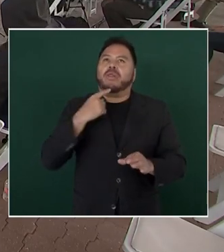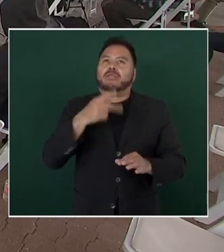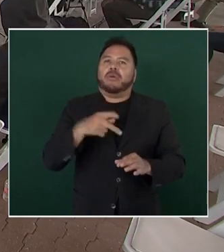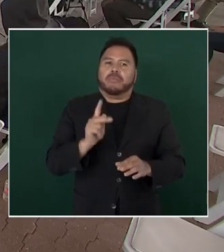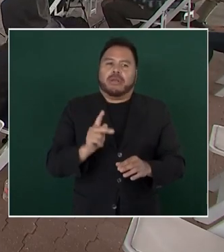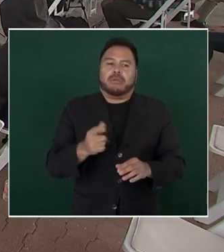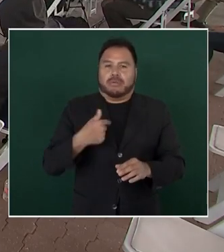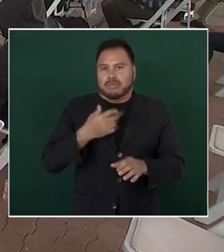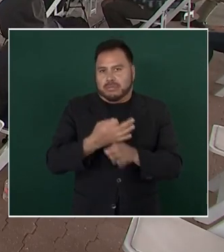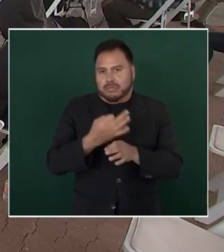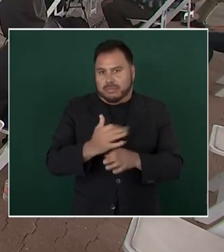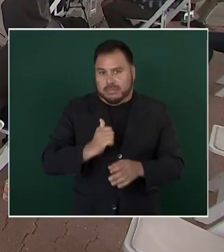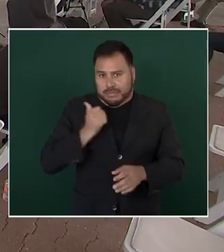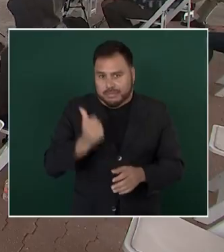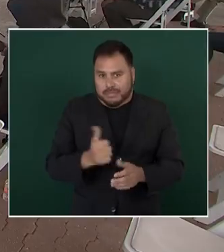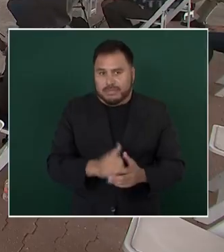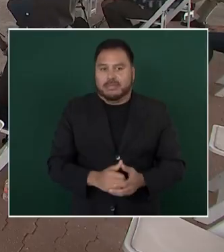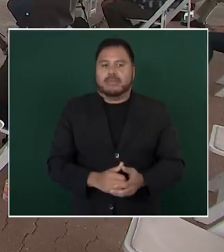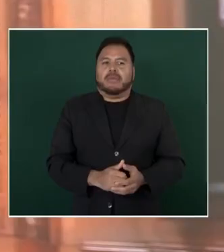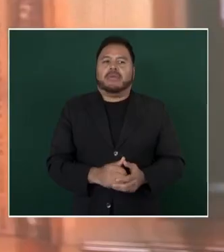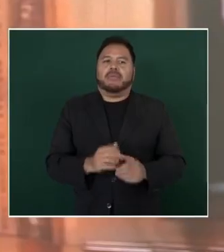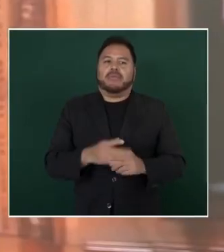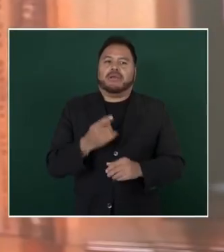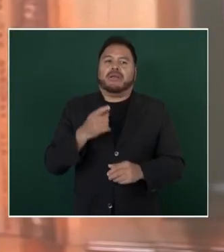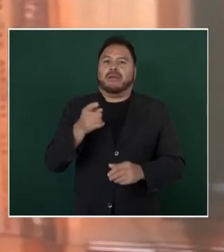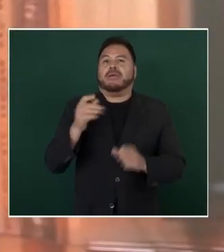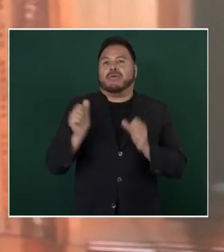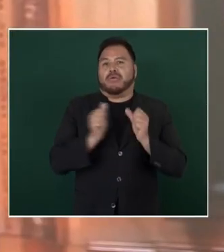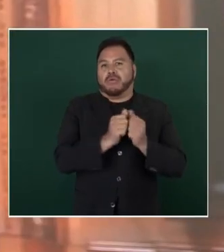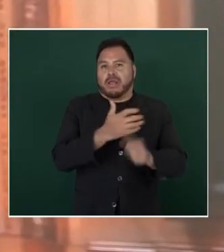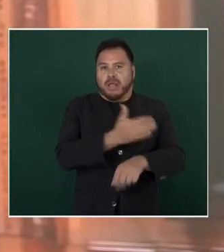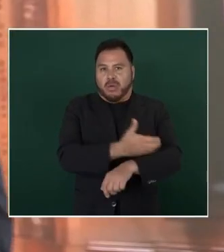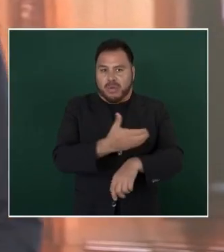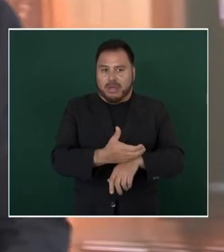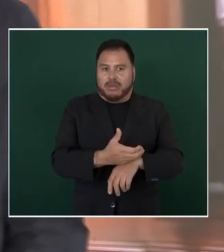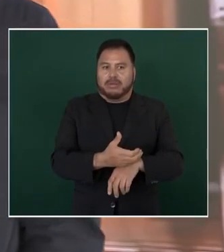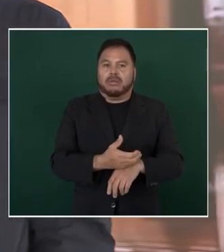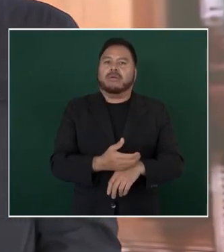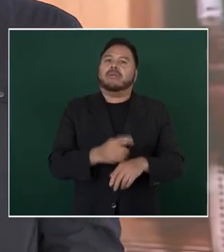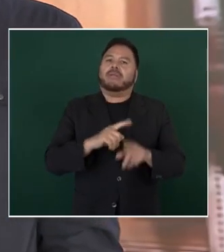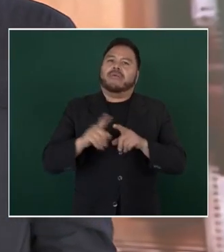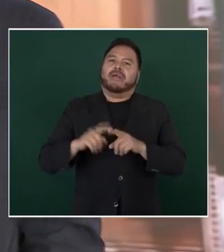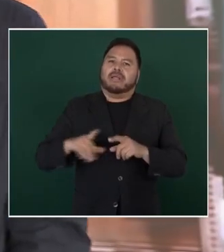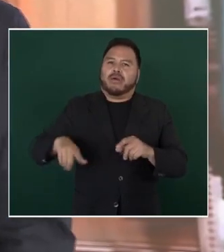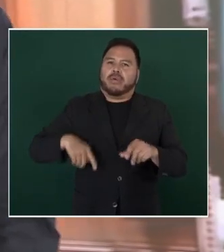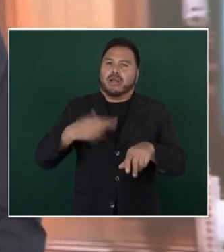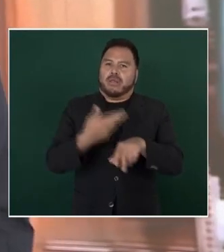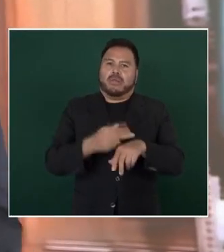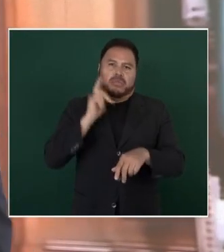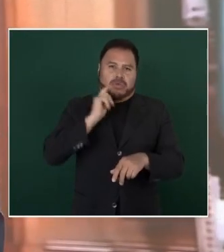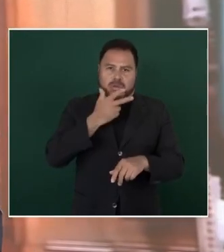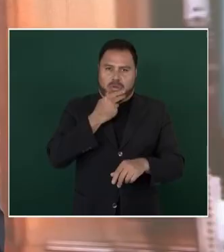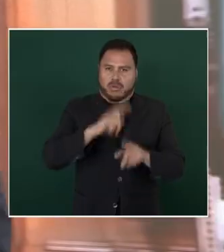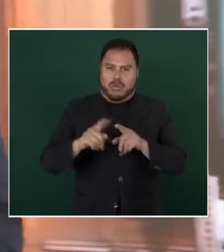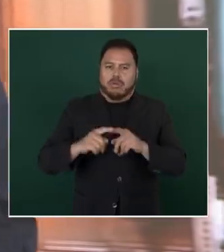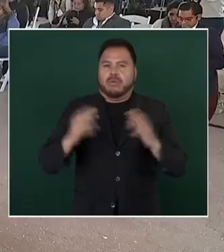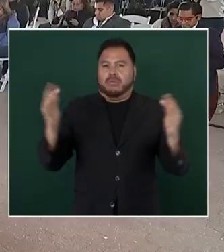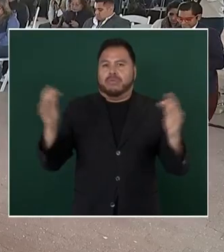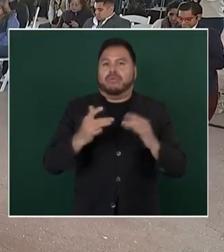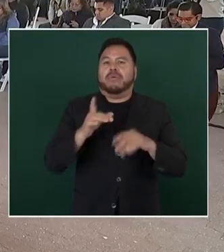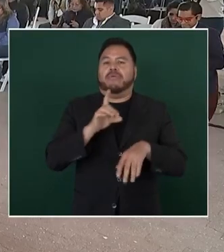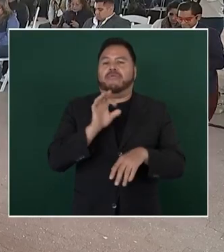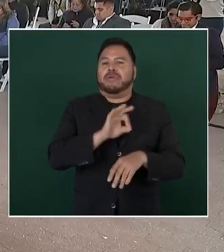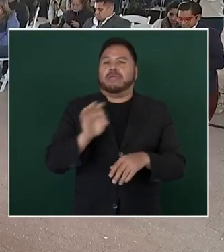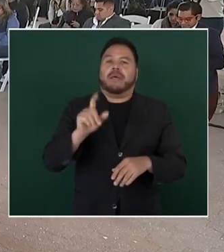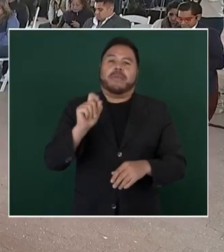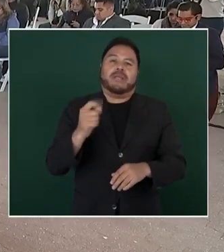a aprovechar porque me van a acompañar gobernadores, gobernadoras, el 21 de